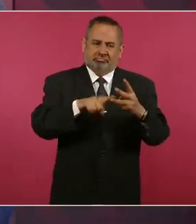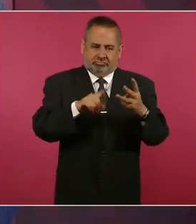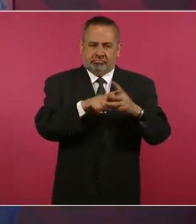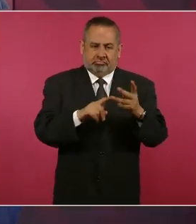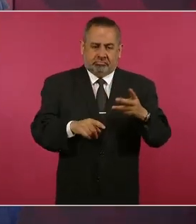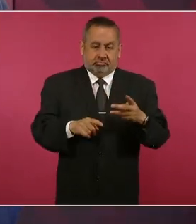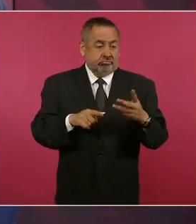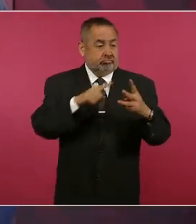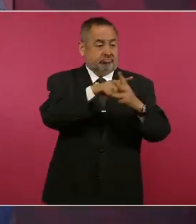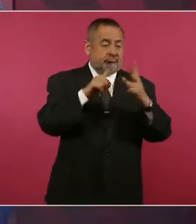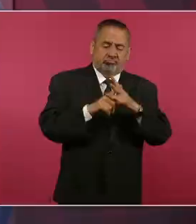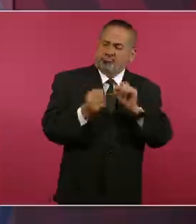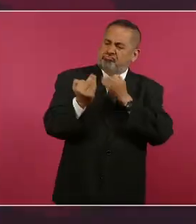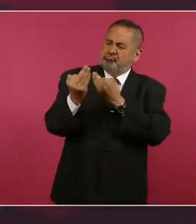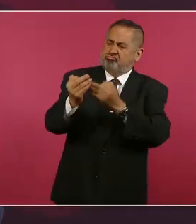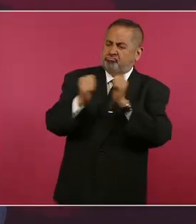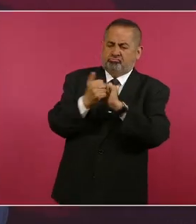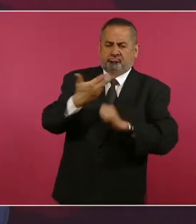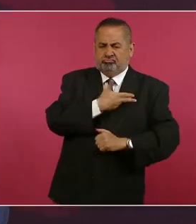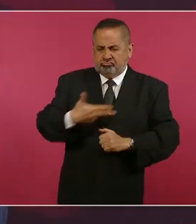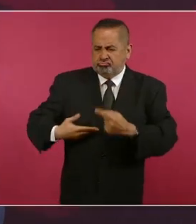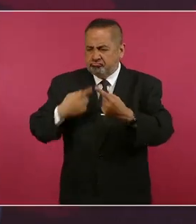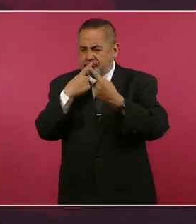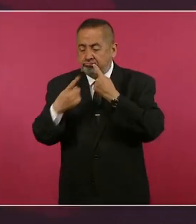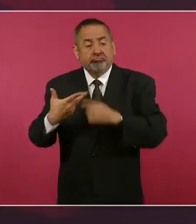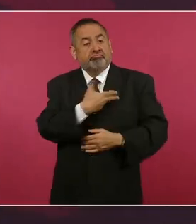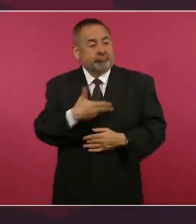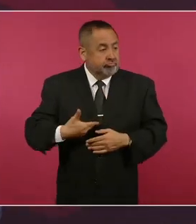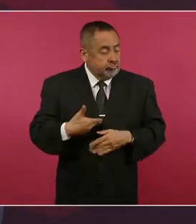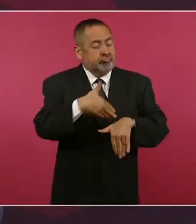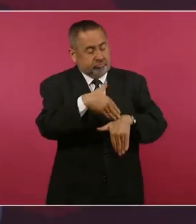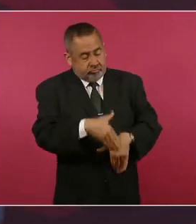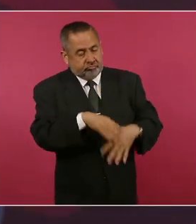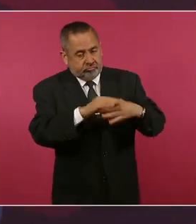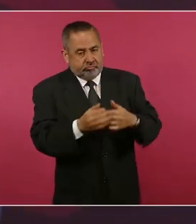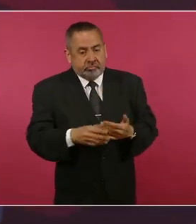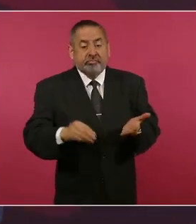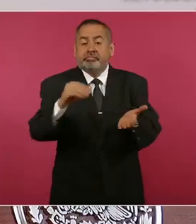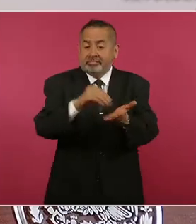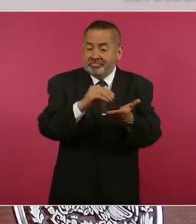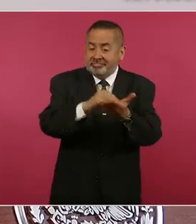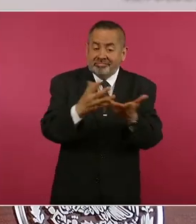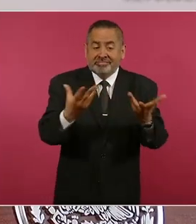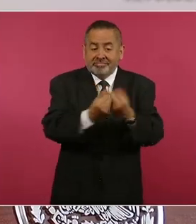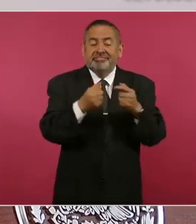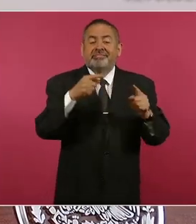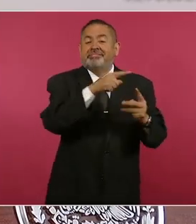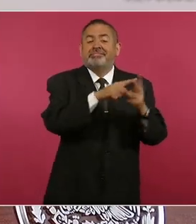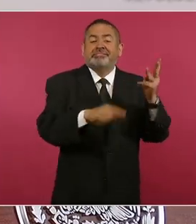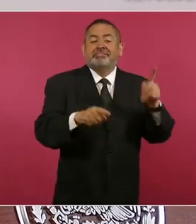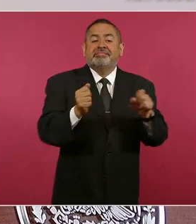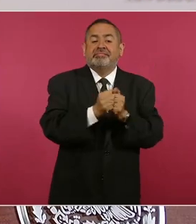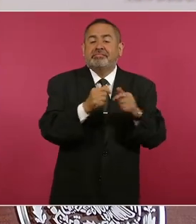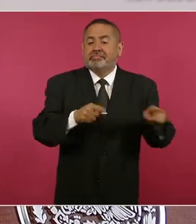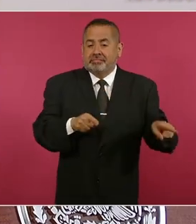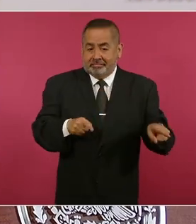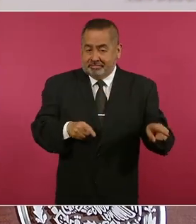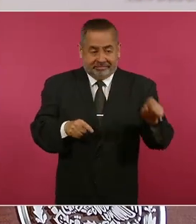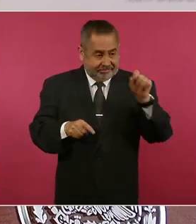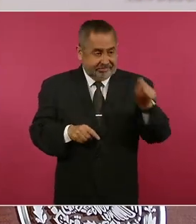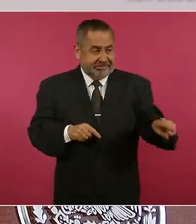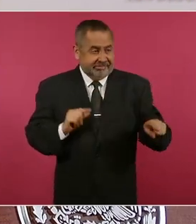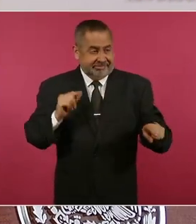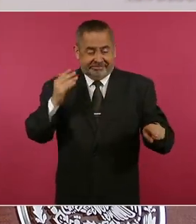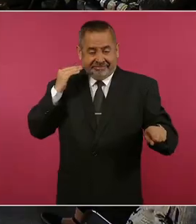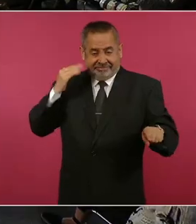Estos hablaban con los presidentes y les hacían caso a los presidentes. Todavía tuvieron que ver hasta